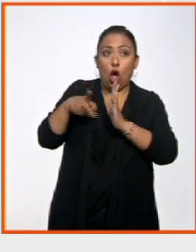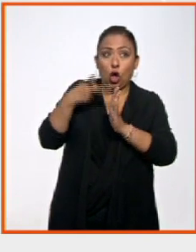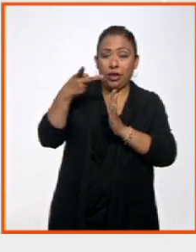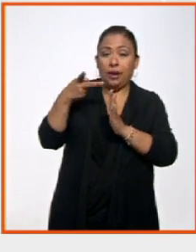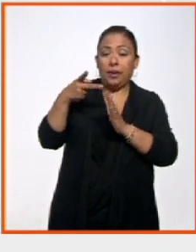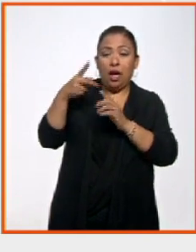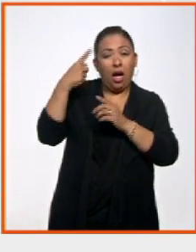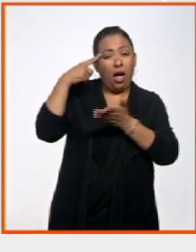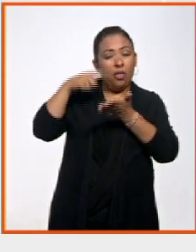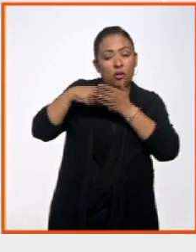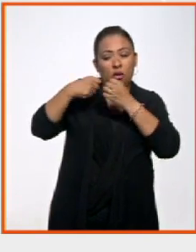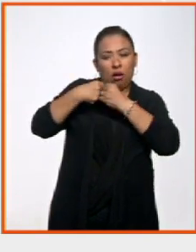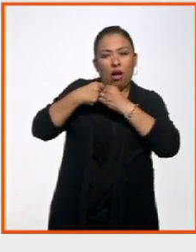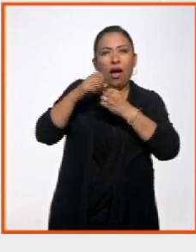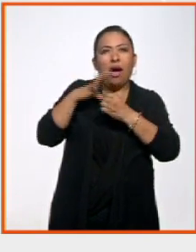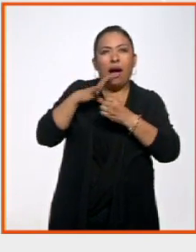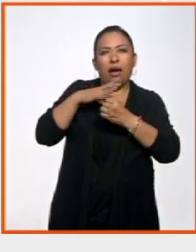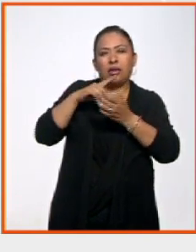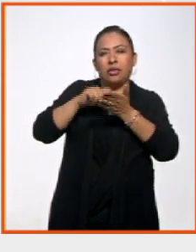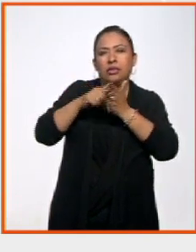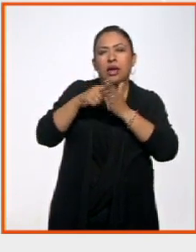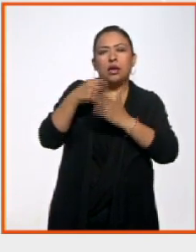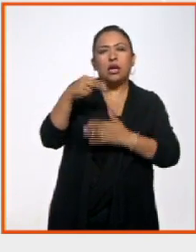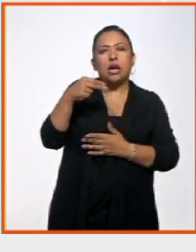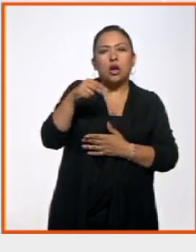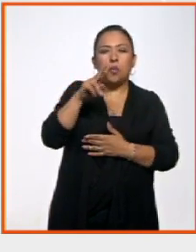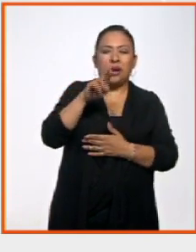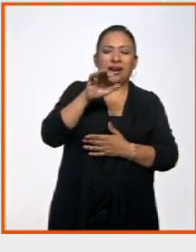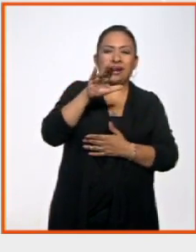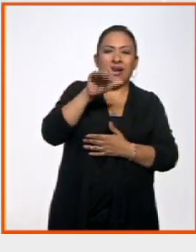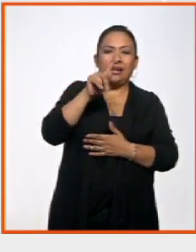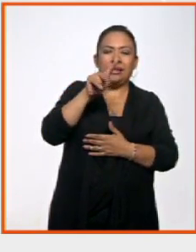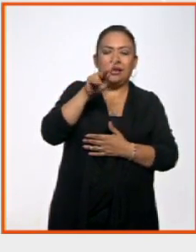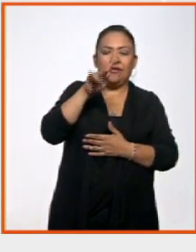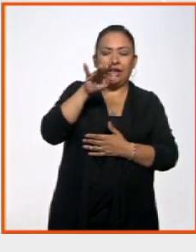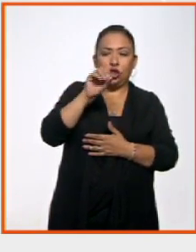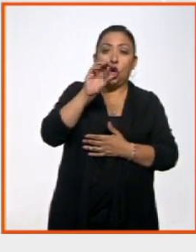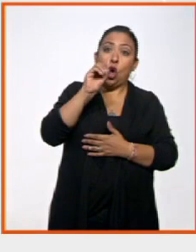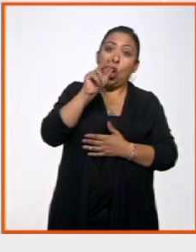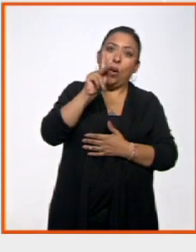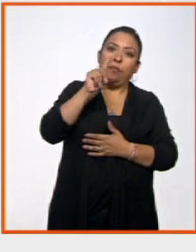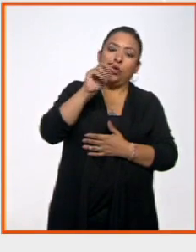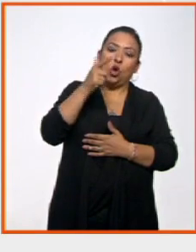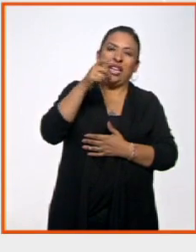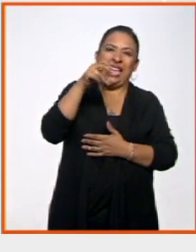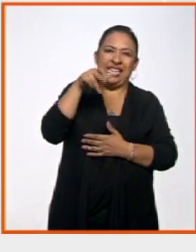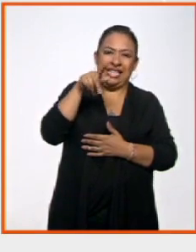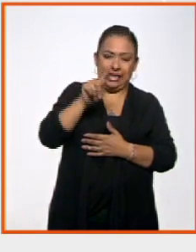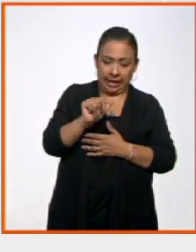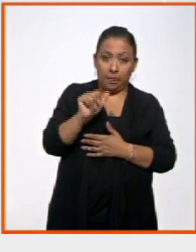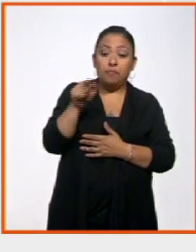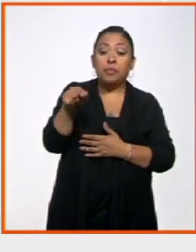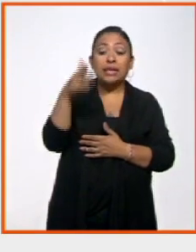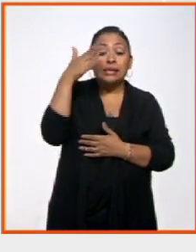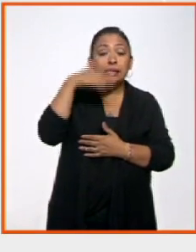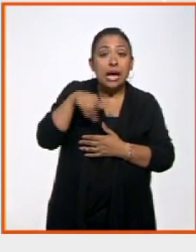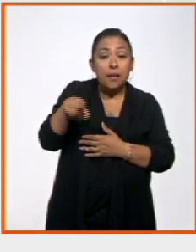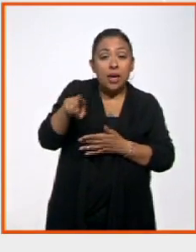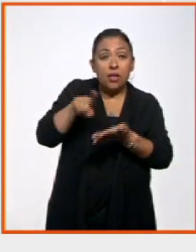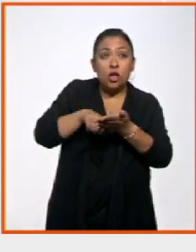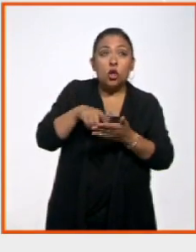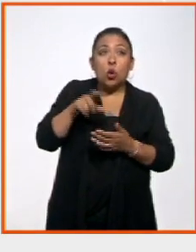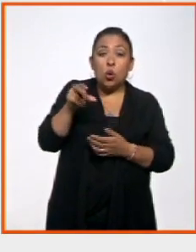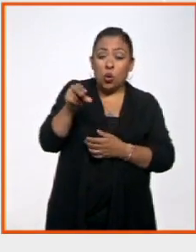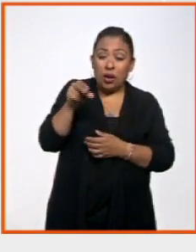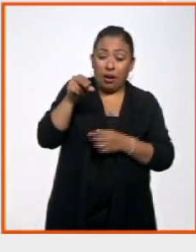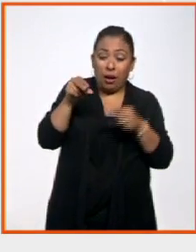esa parte de su cerebro mediante una técnica que se conoce como reactivación optogenética y se puede saber que cuando